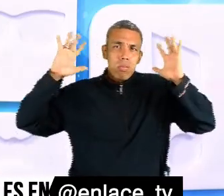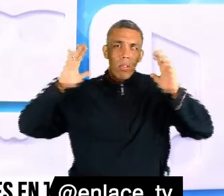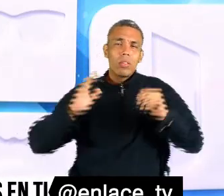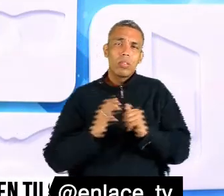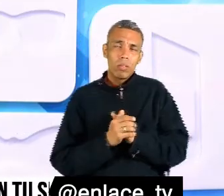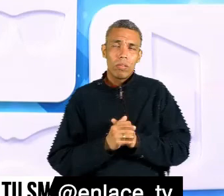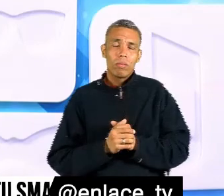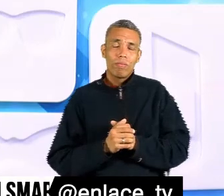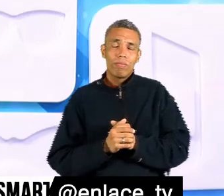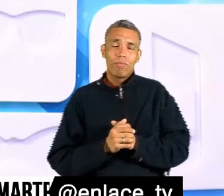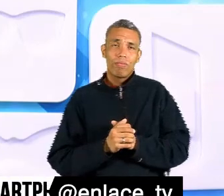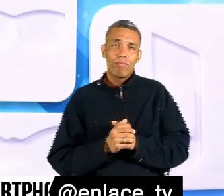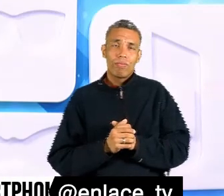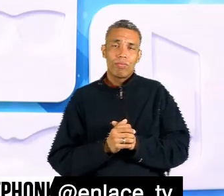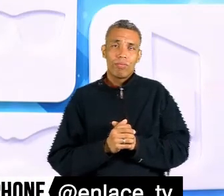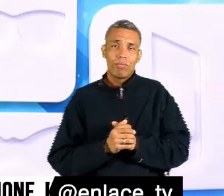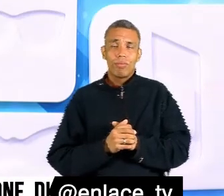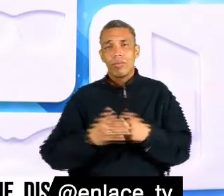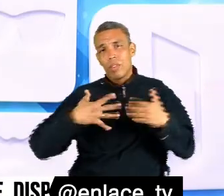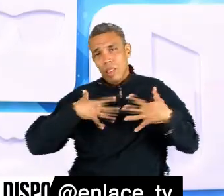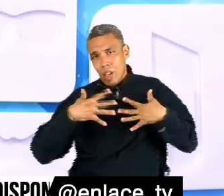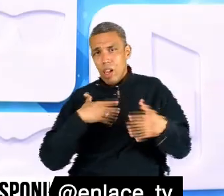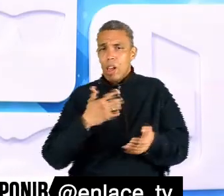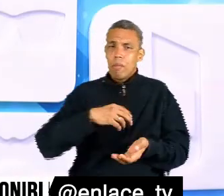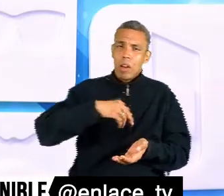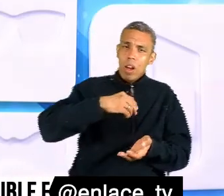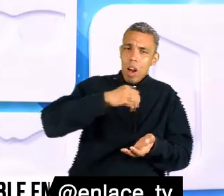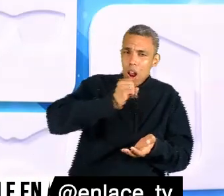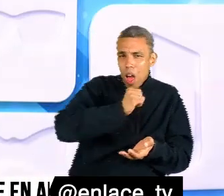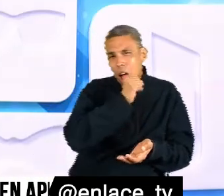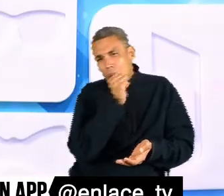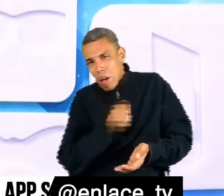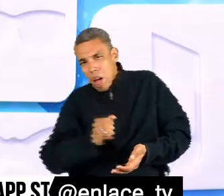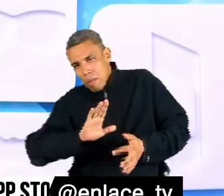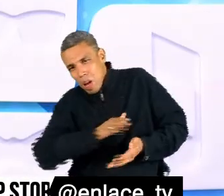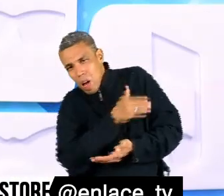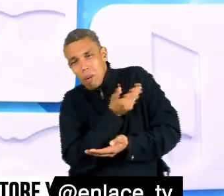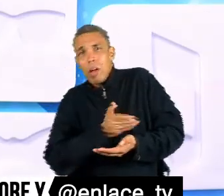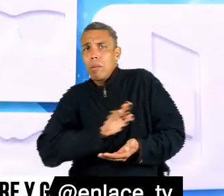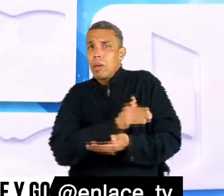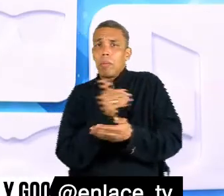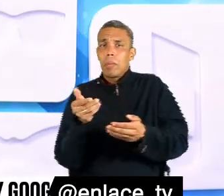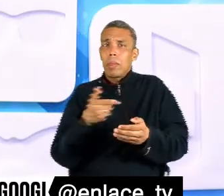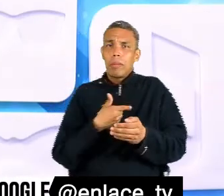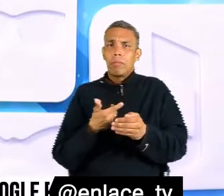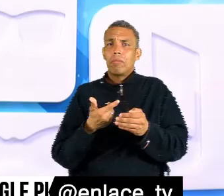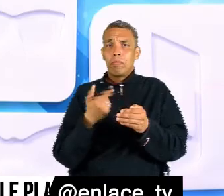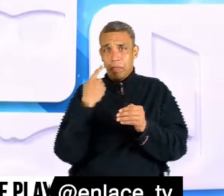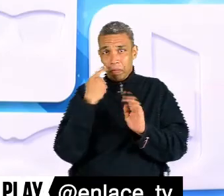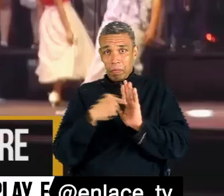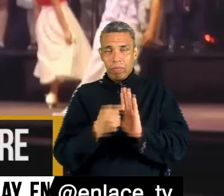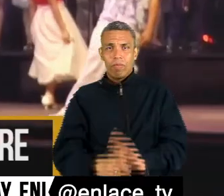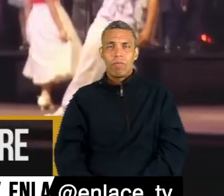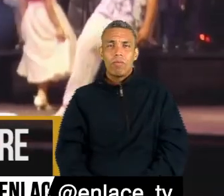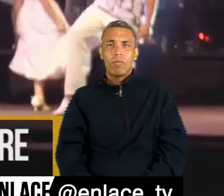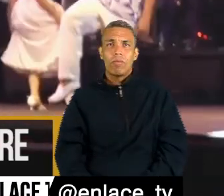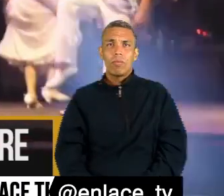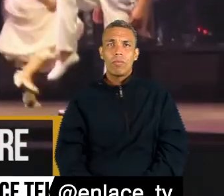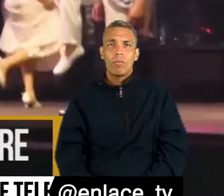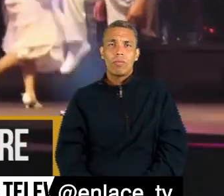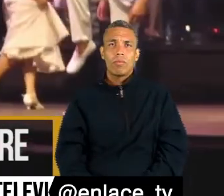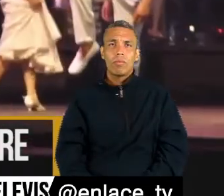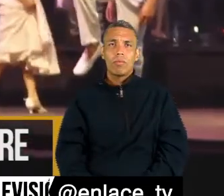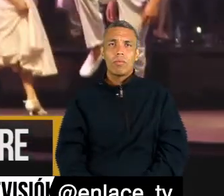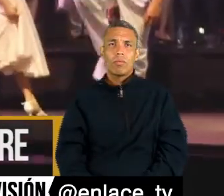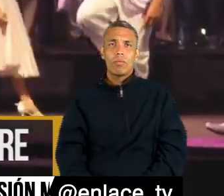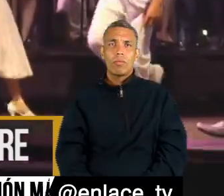musicales y también artistas teatrales tuvieron la oportunidad de deleitar a los asistentes a este evento. Hoy encontré una